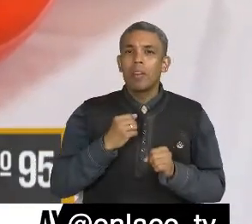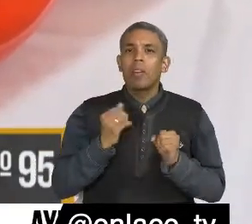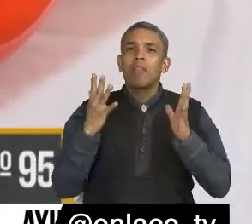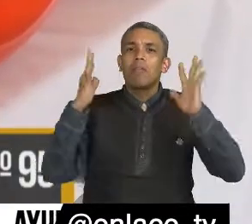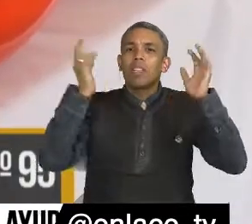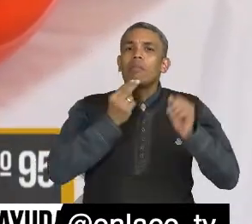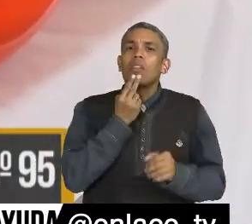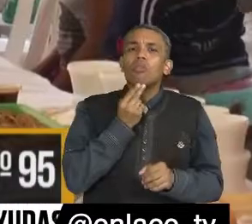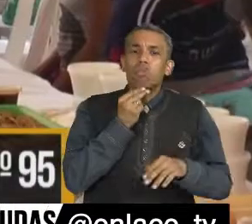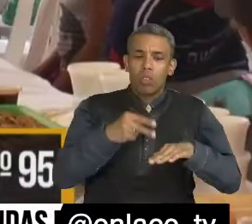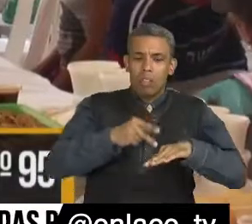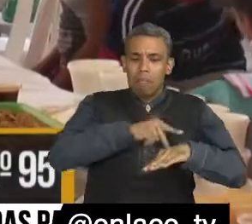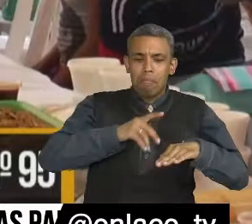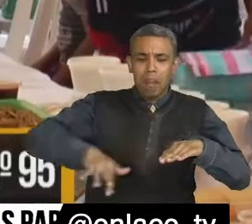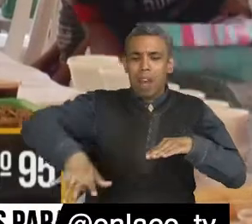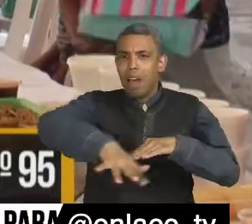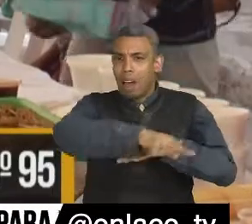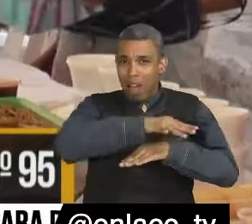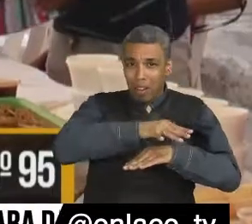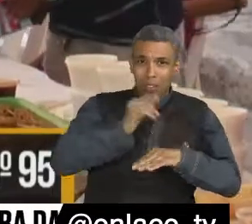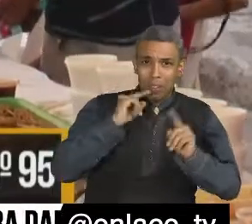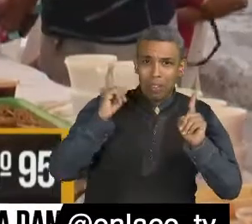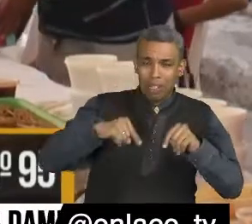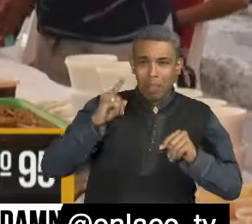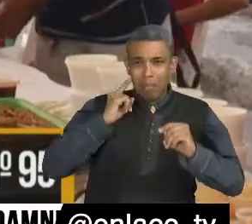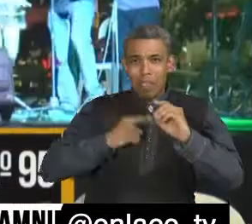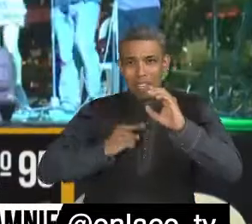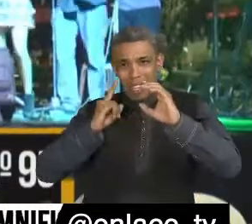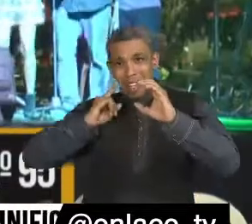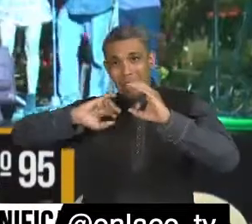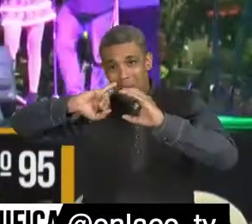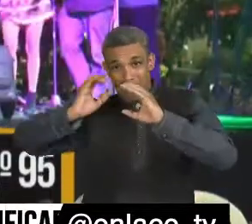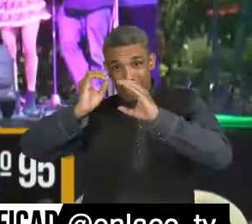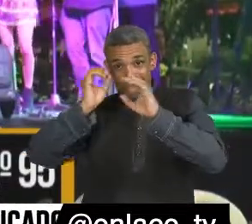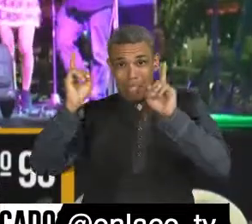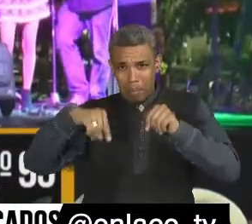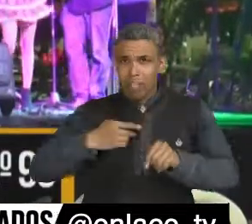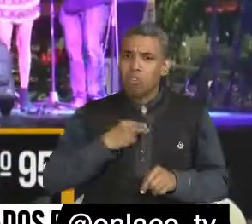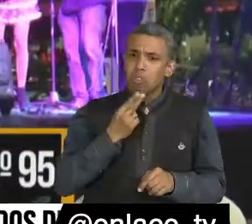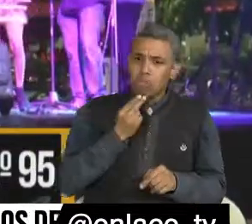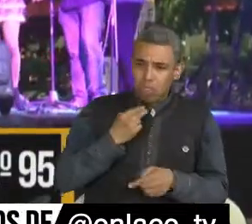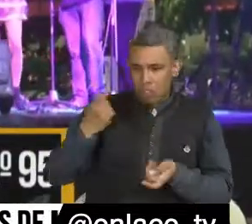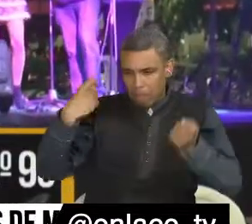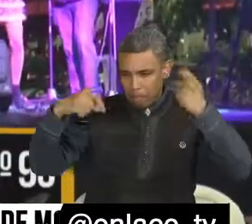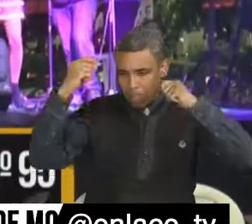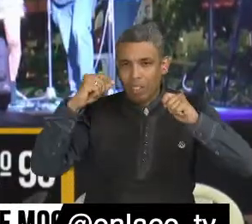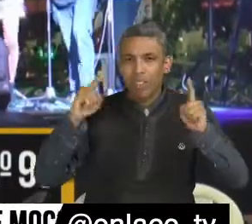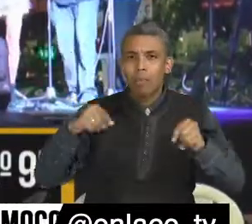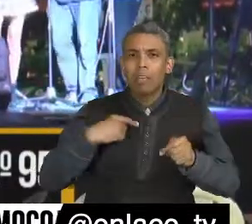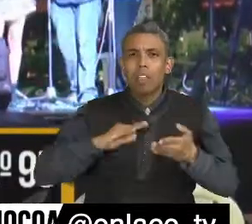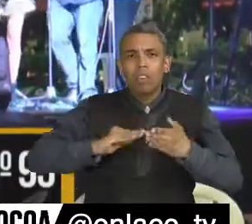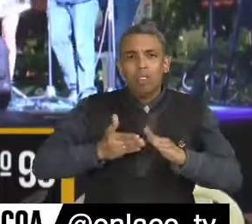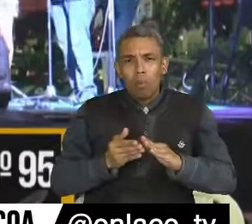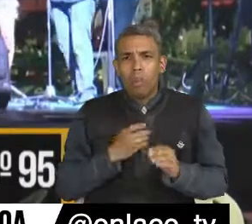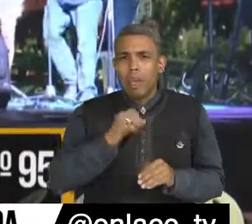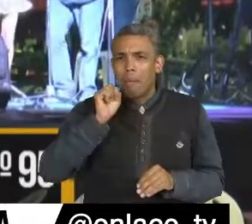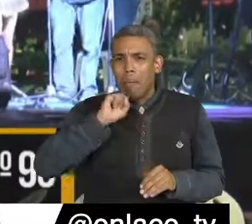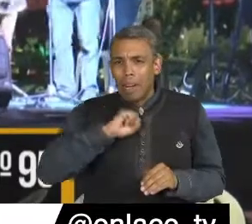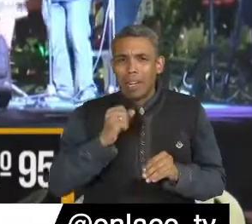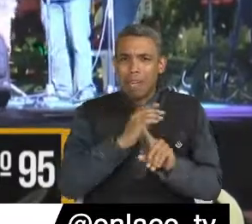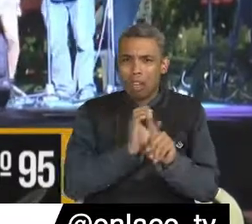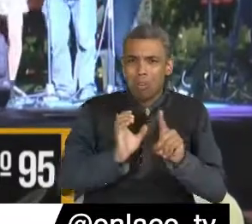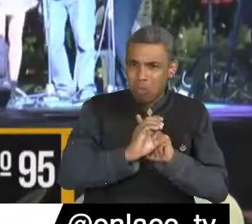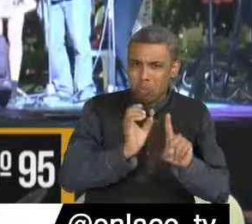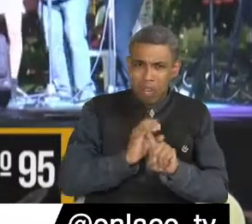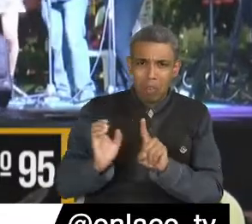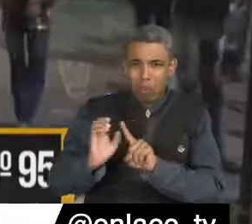en el barrio Las Playas y el Centro Comercial San Silvestre. El Día de la Barranqueñidad, el sábado 15 de abril, desde las 10 de la mañana hasta las 3 de la tarde